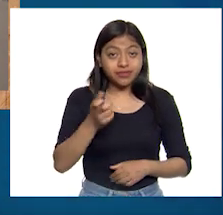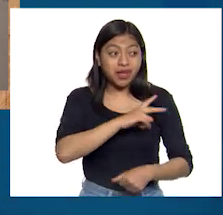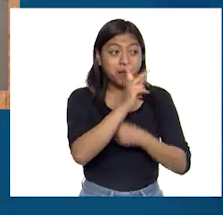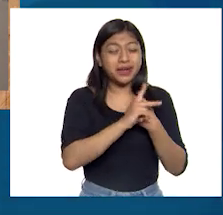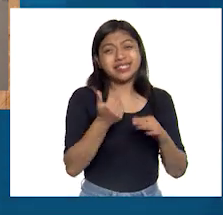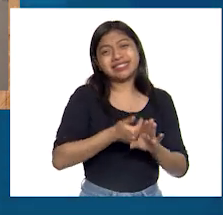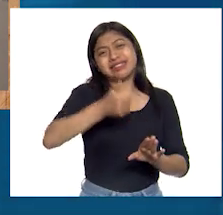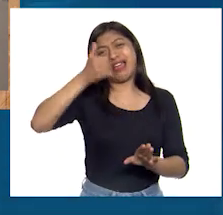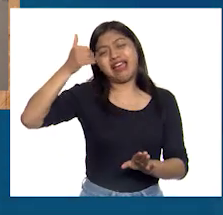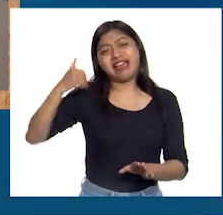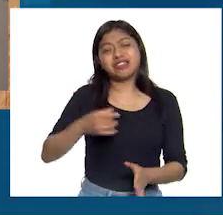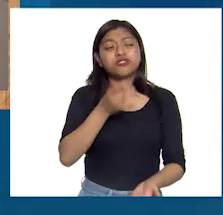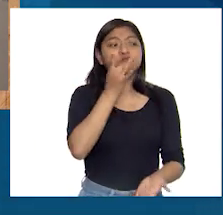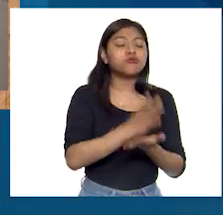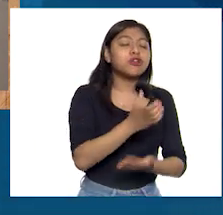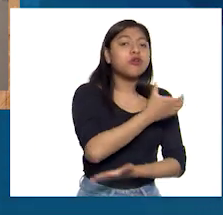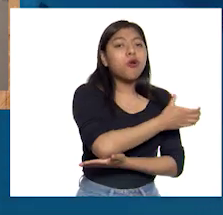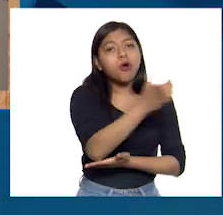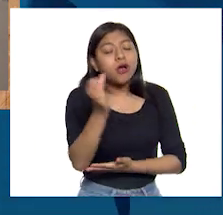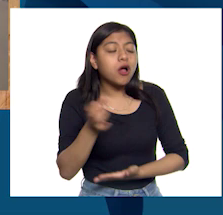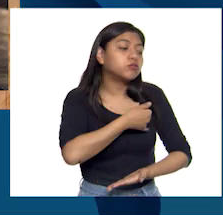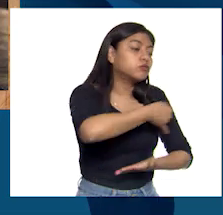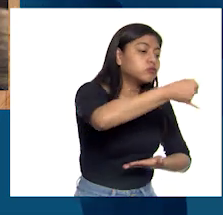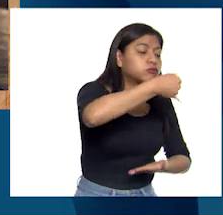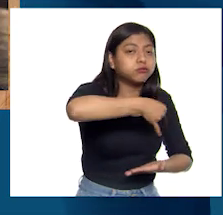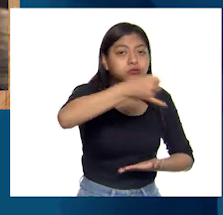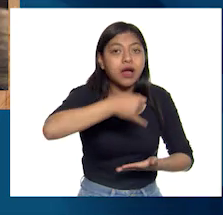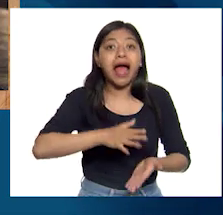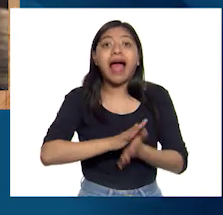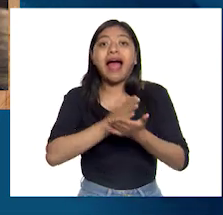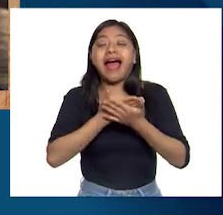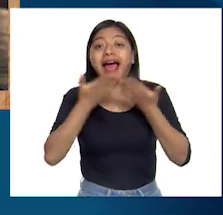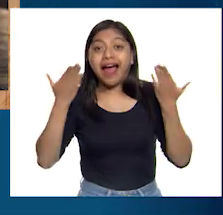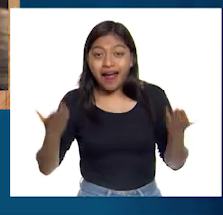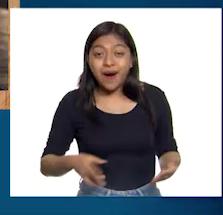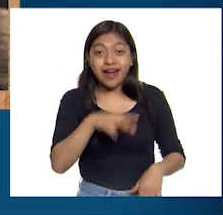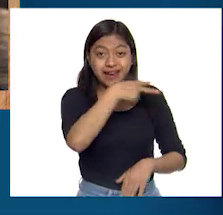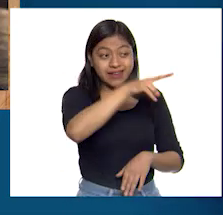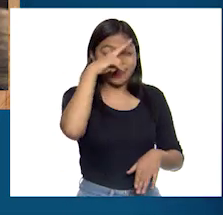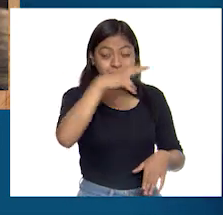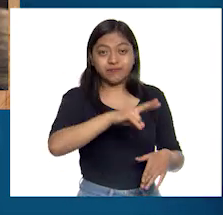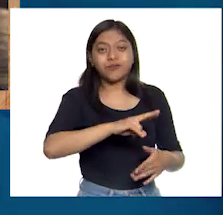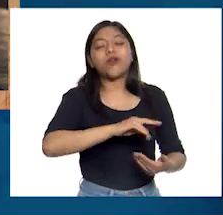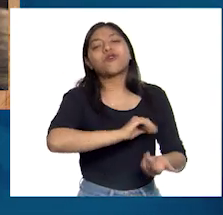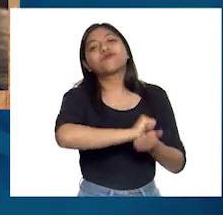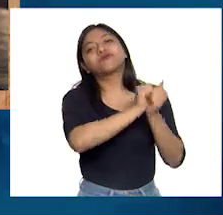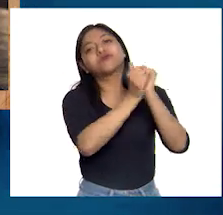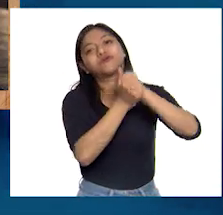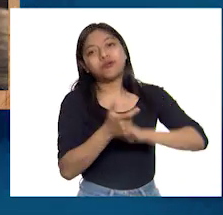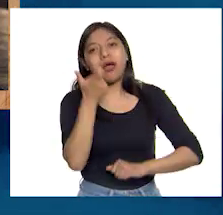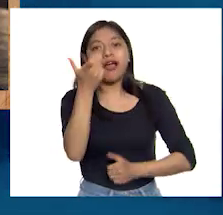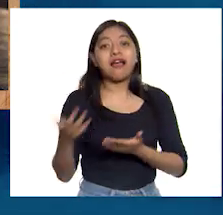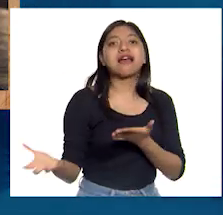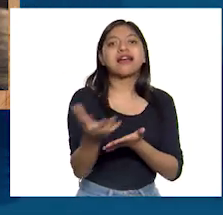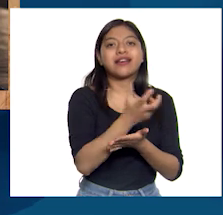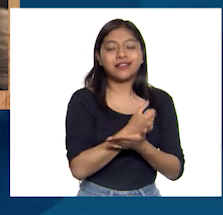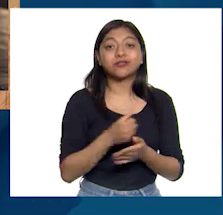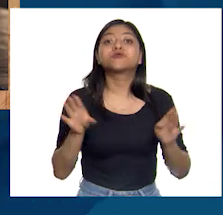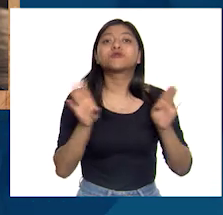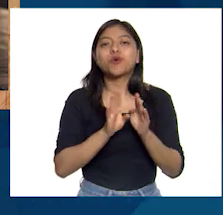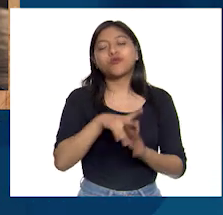dedicaba sobre todo a las labores del campo, ahora se convirtió en un país que se dedicaba o que tenía una fuente de ingreso muy importante en